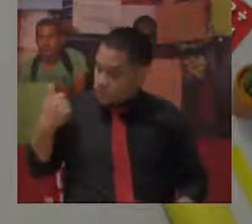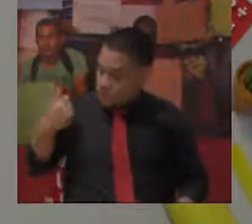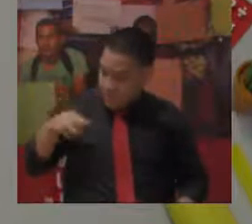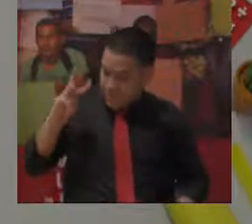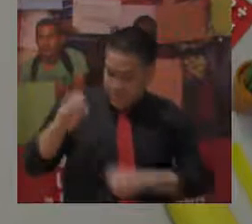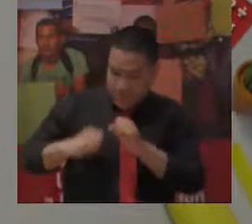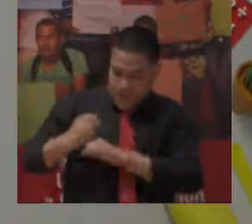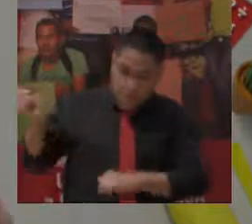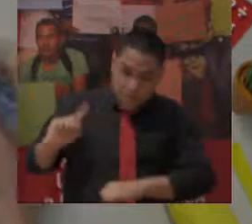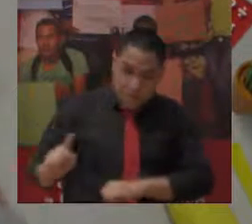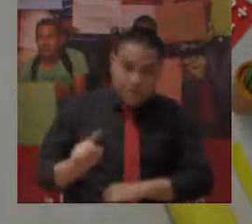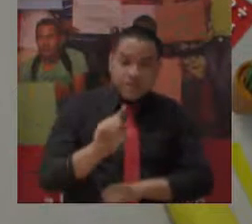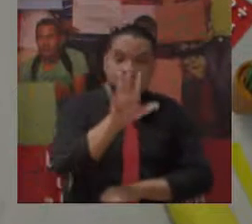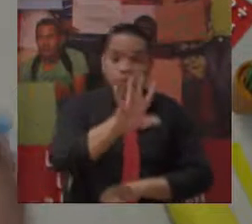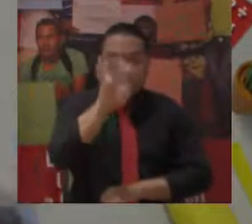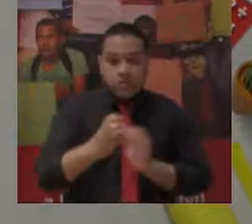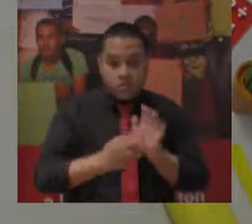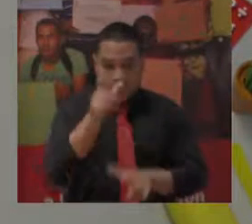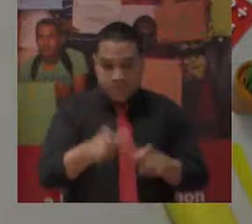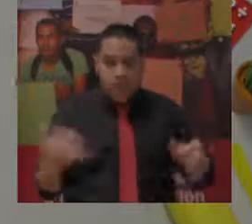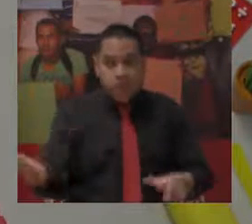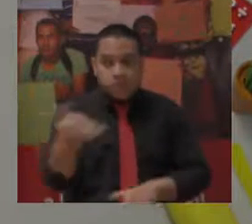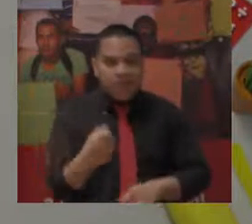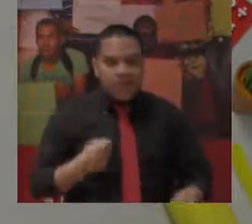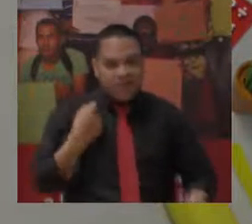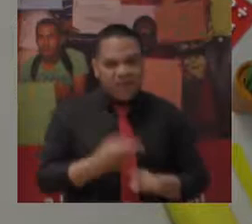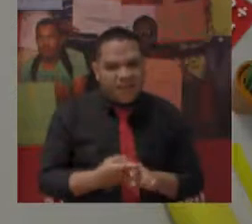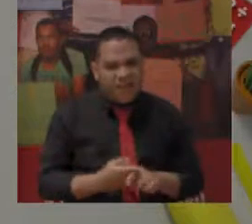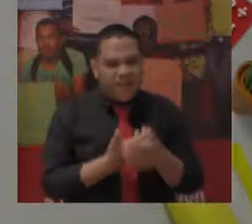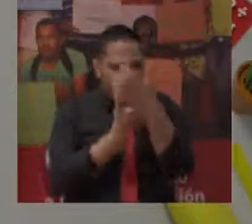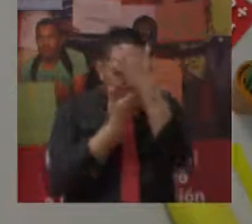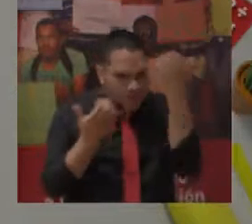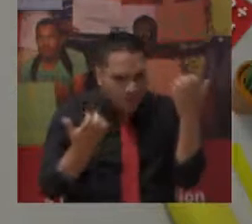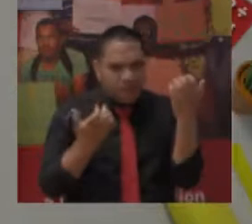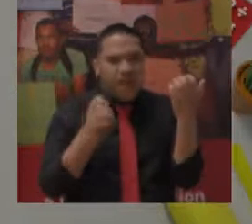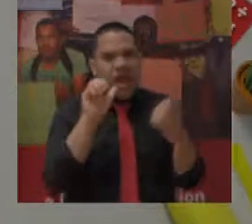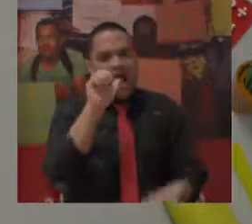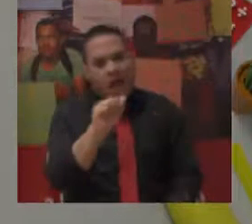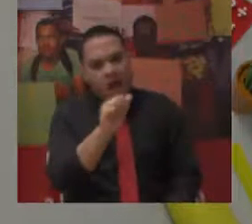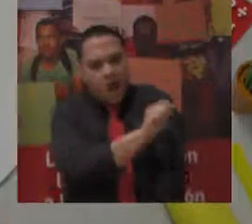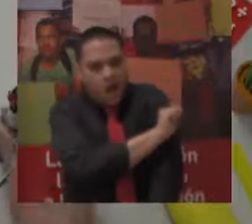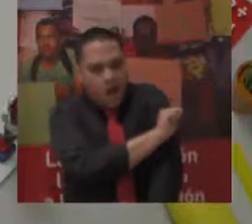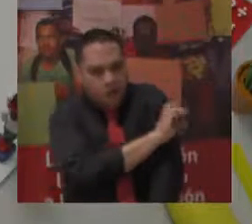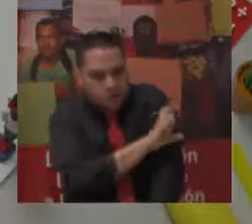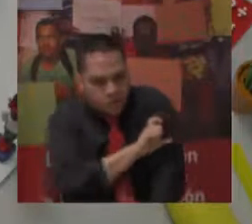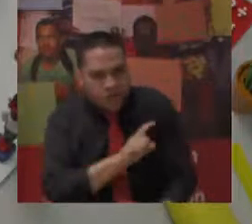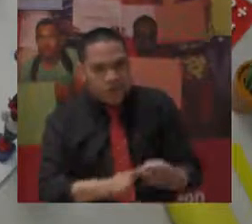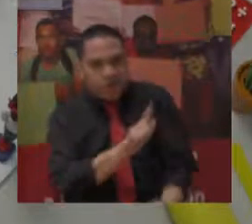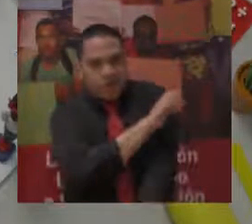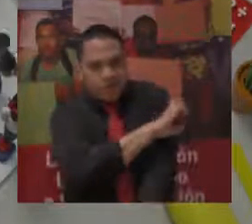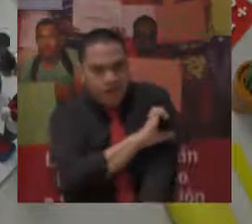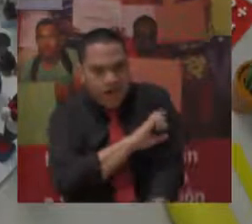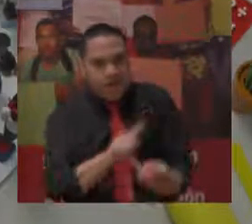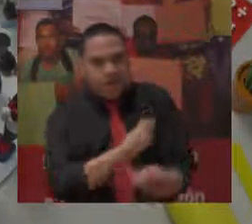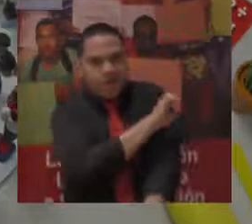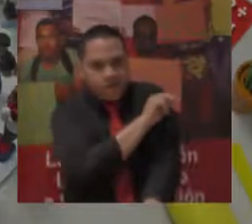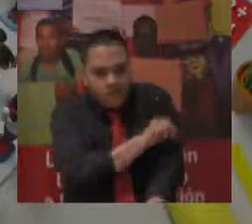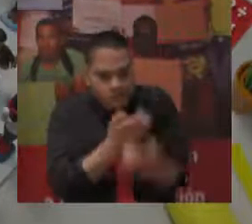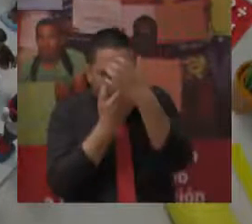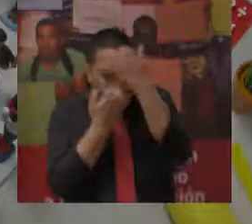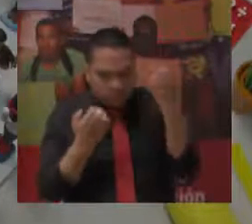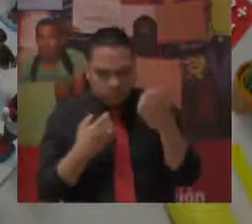de 59.000 personas que hacían parte de un grupo armado ilegal, AUC, FARC, ELN, se han desmovilizado